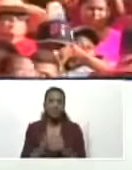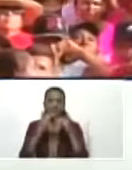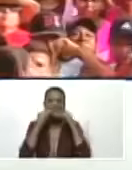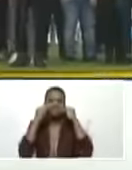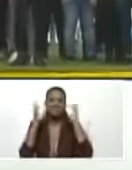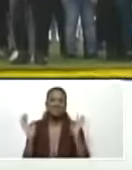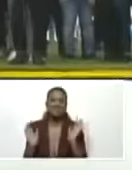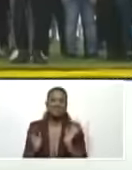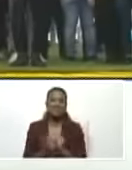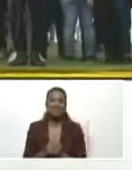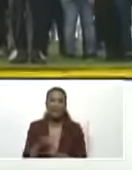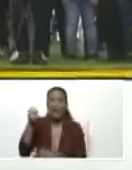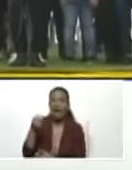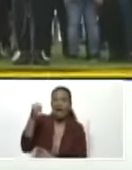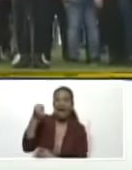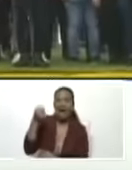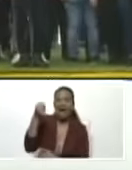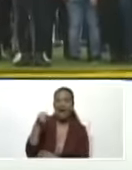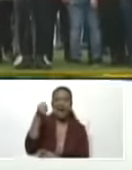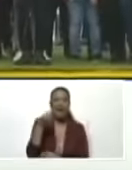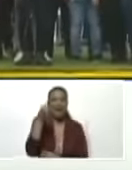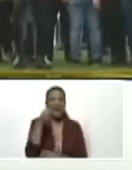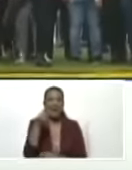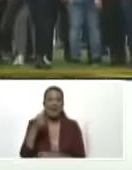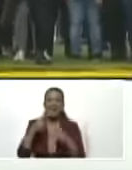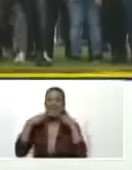Candidato Chupeta.